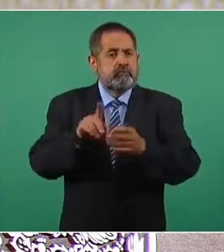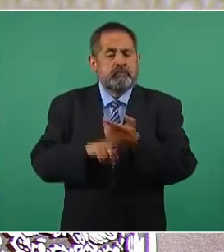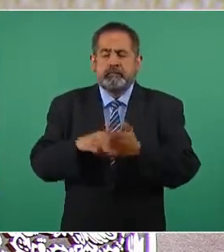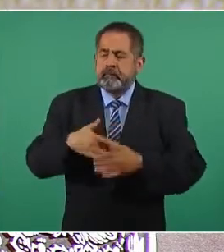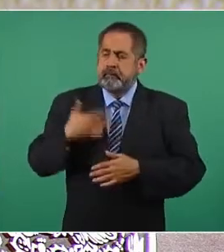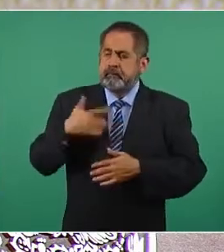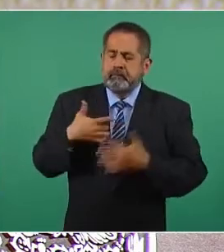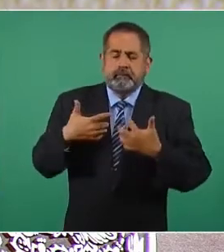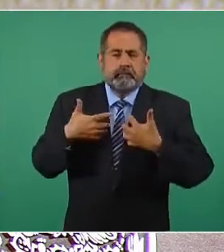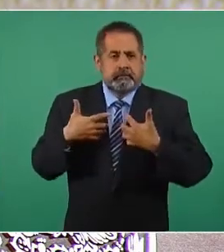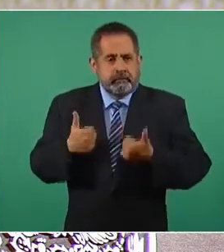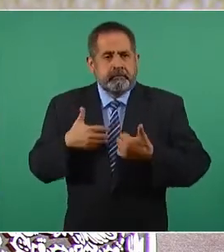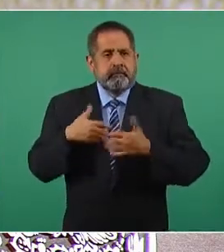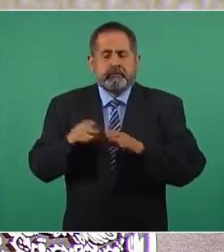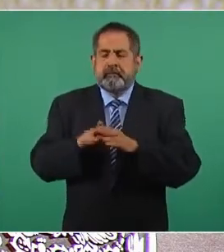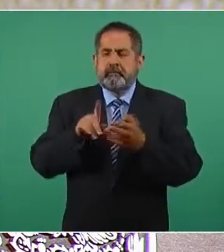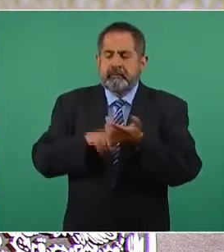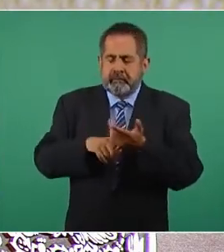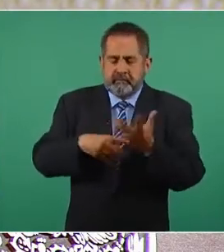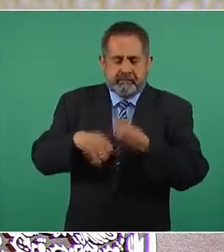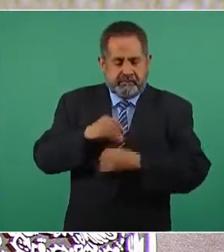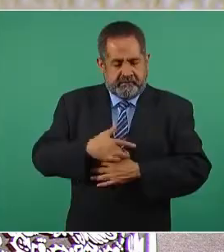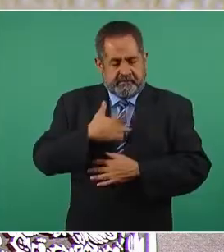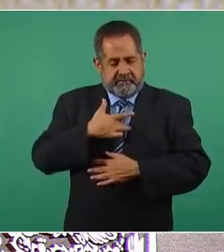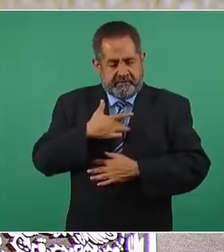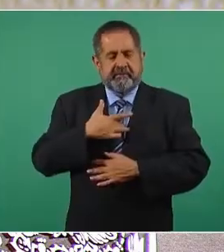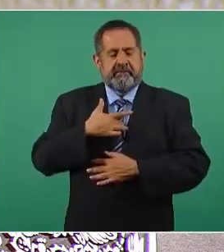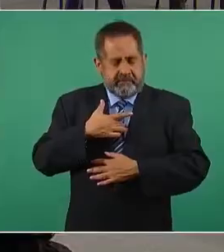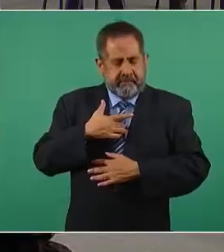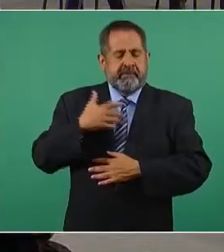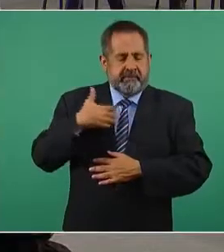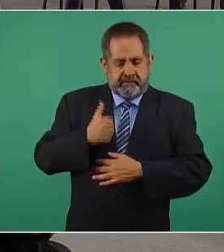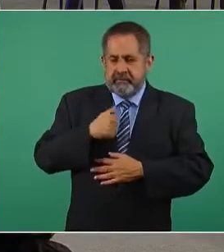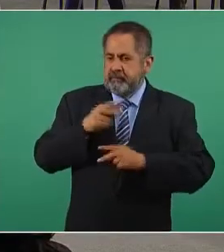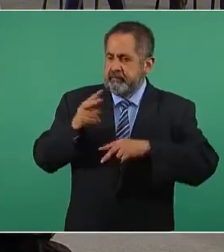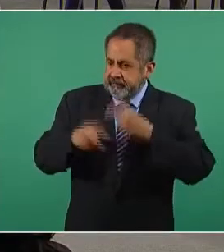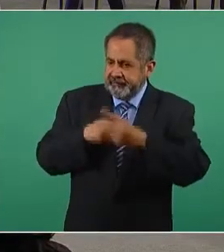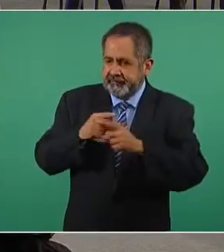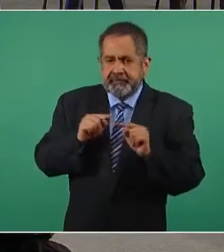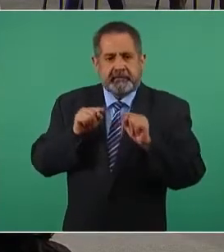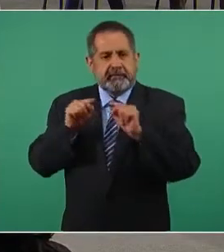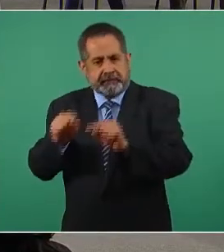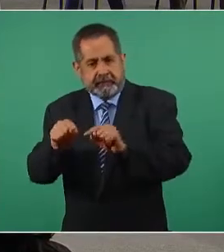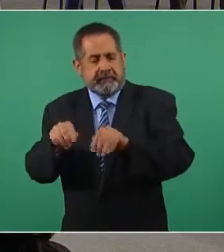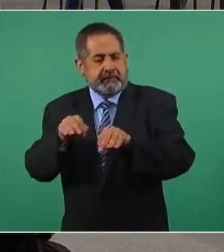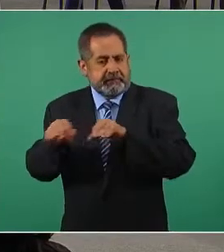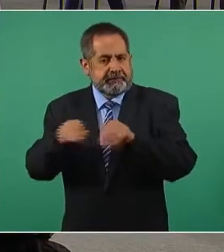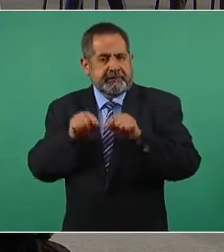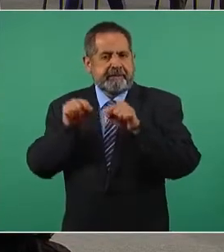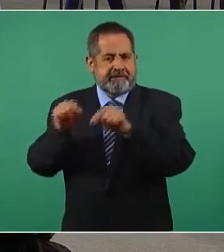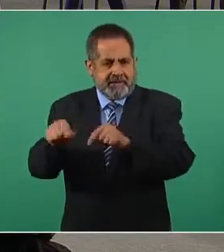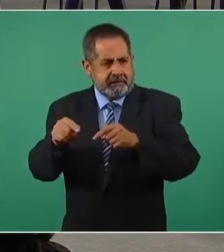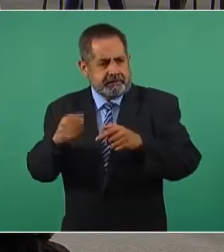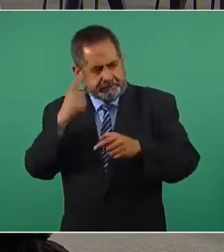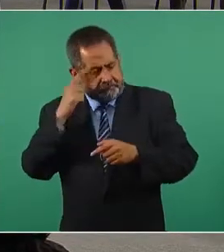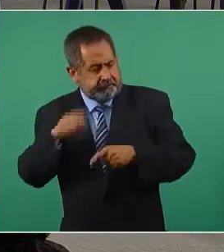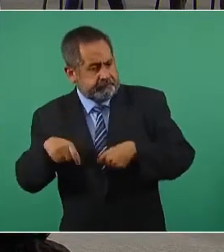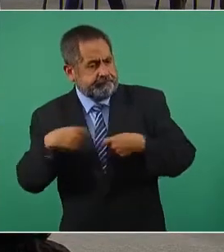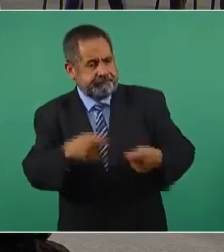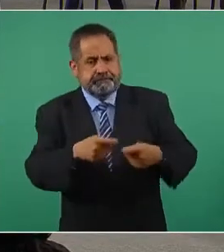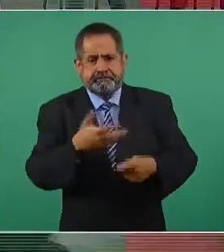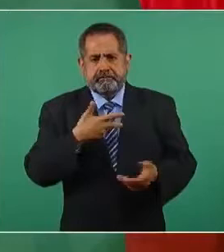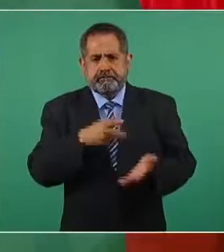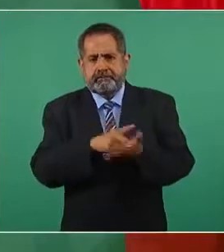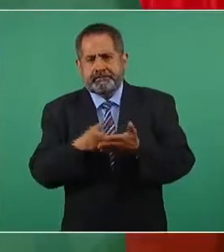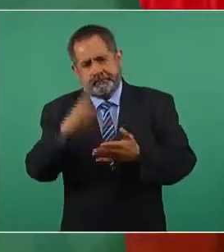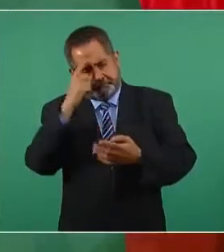esa sensibilidad y tengamos ese compromiso moral de precisamente poder ejercer o hacer ejercer en nuestros niños ese